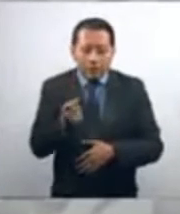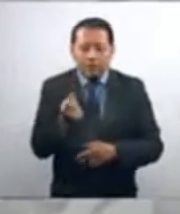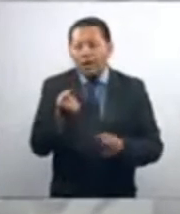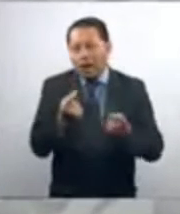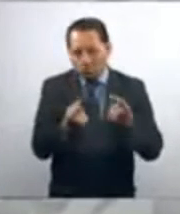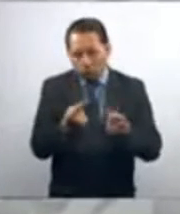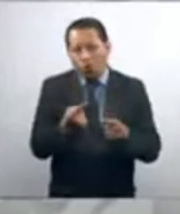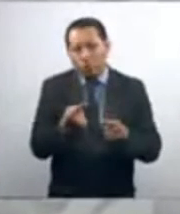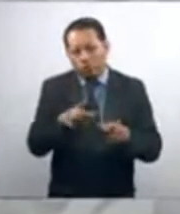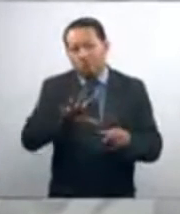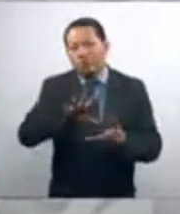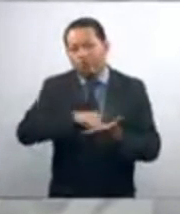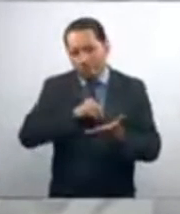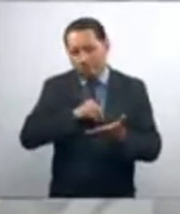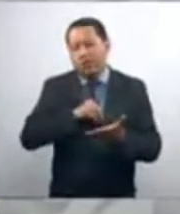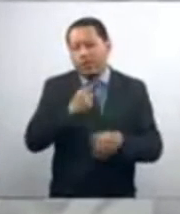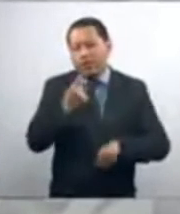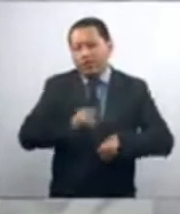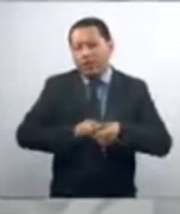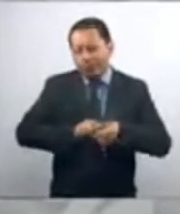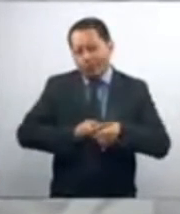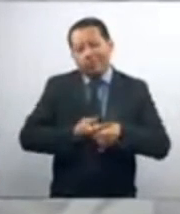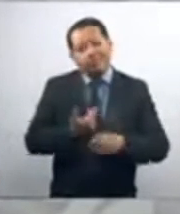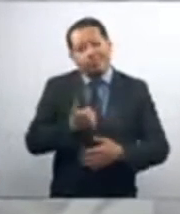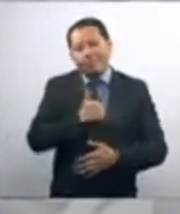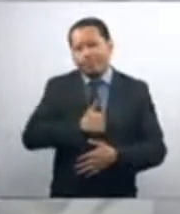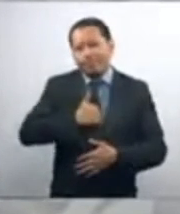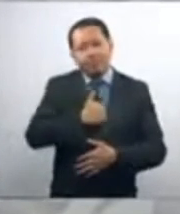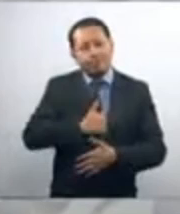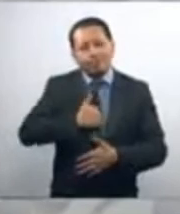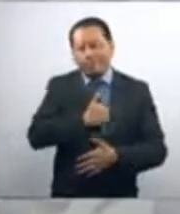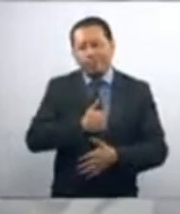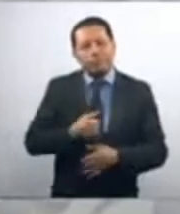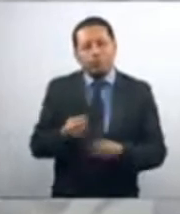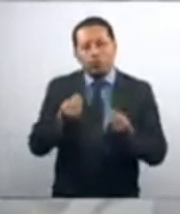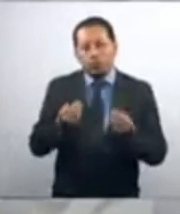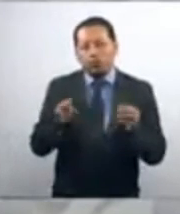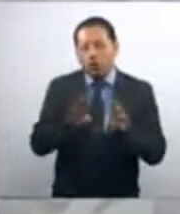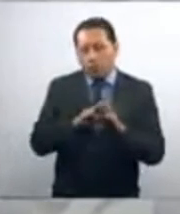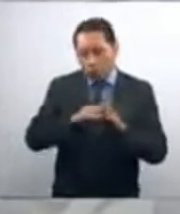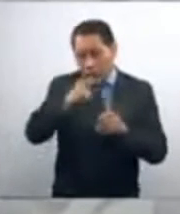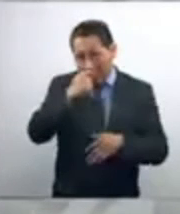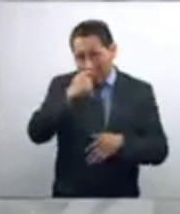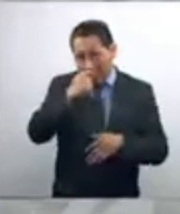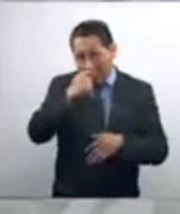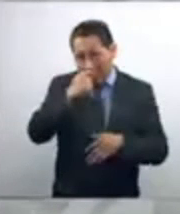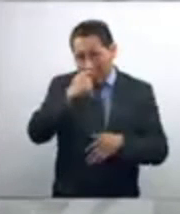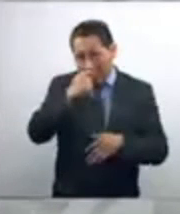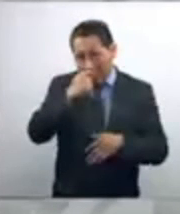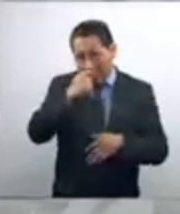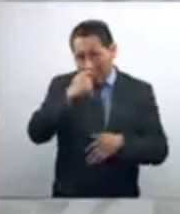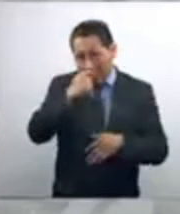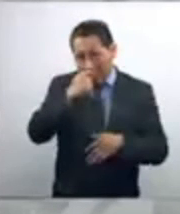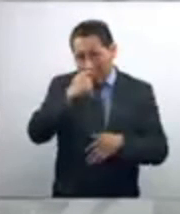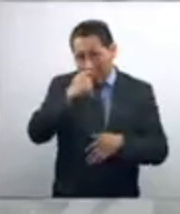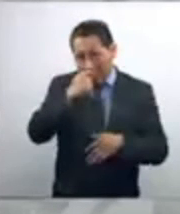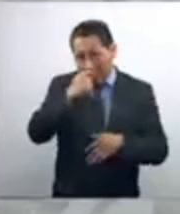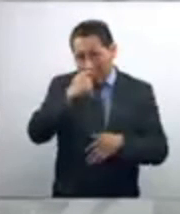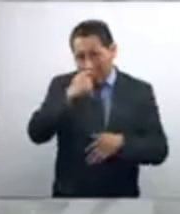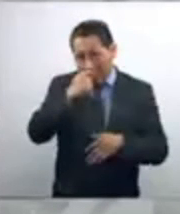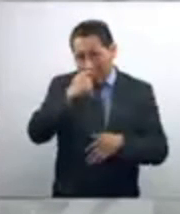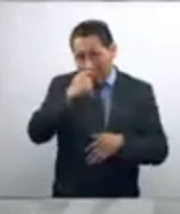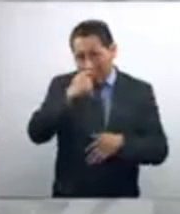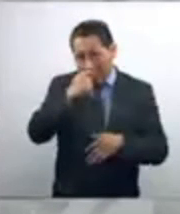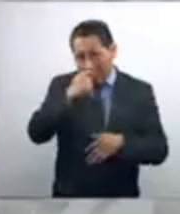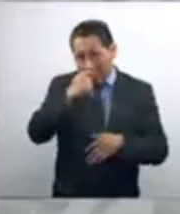padeciendo esta enfermedad. Para muchos es como una gripa, para otros... ¿Y no será que